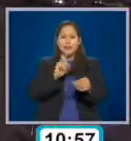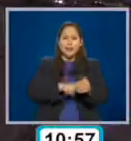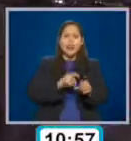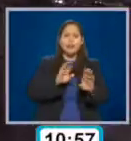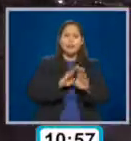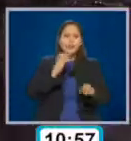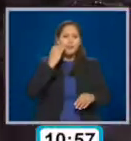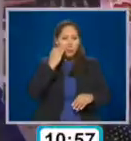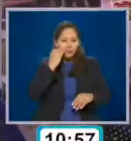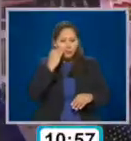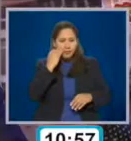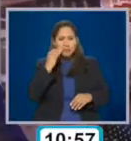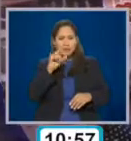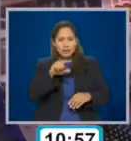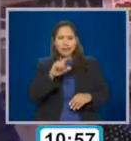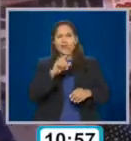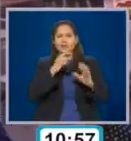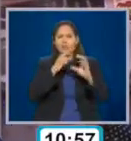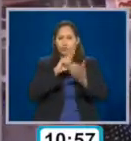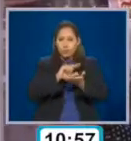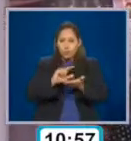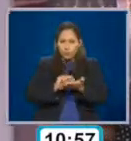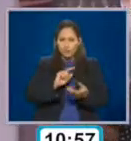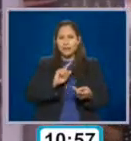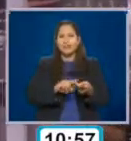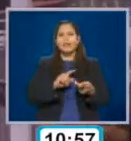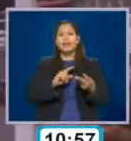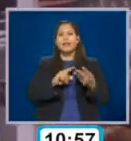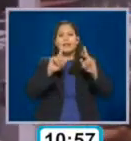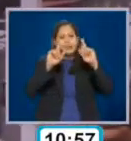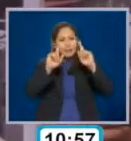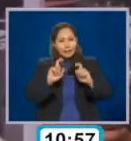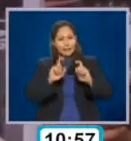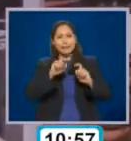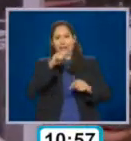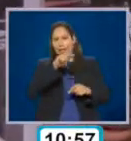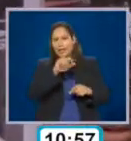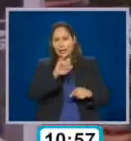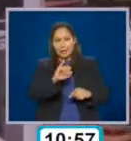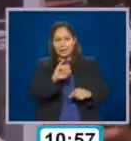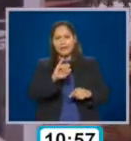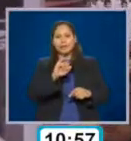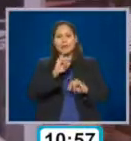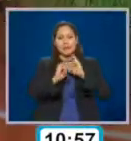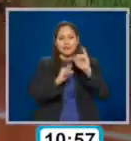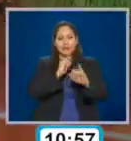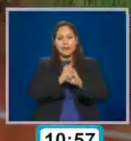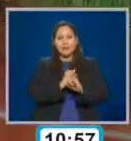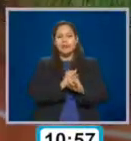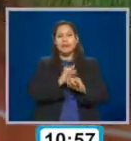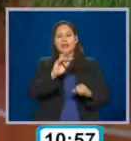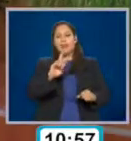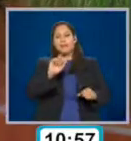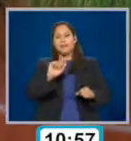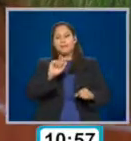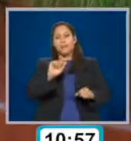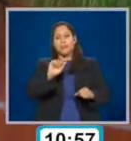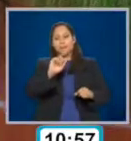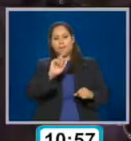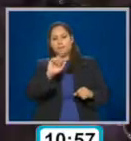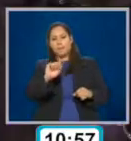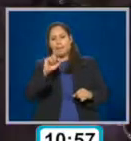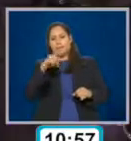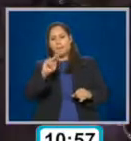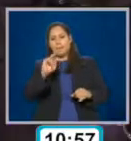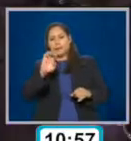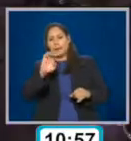Facebook, Como Twitter, Facebook, Instagram. Twitter, Instagram. Y Así están, también en así están YouTube. como los Sí, internacionales Vázquez. Ok,